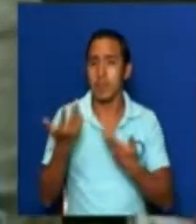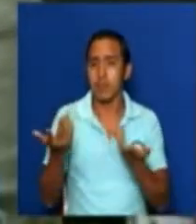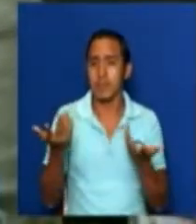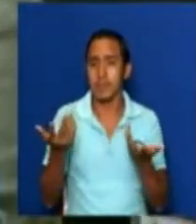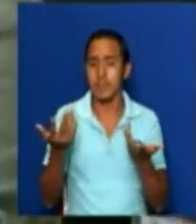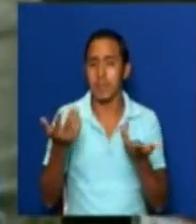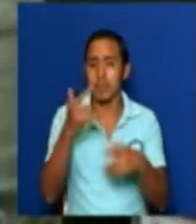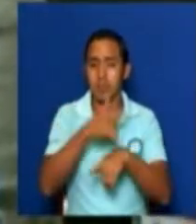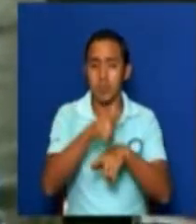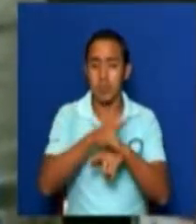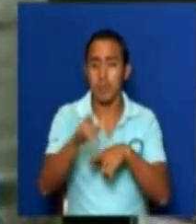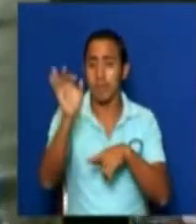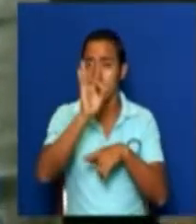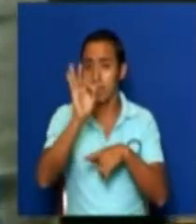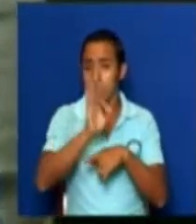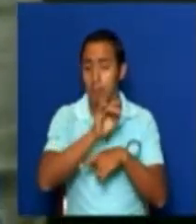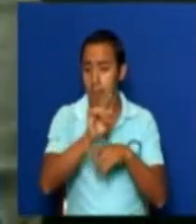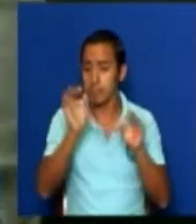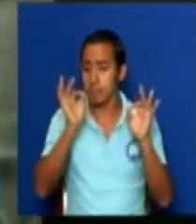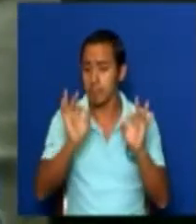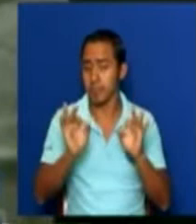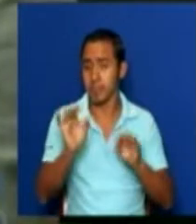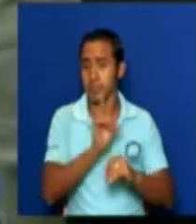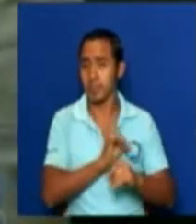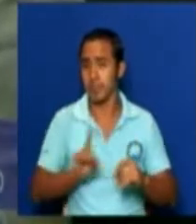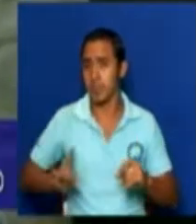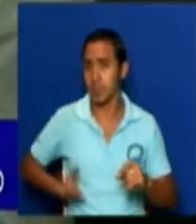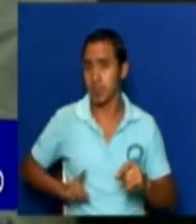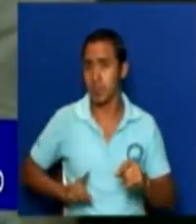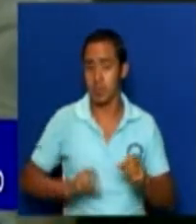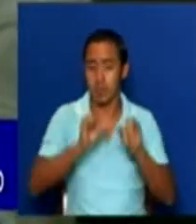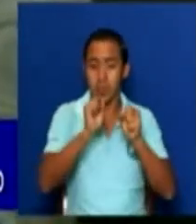mayores condiciones para los diputados y diputadas suplentes.